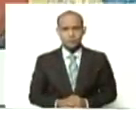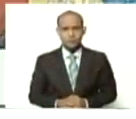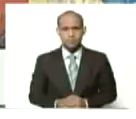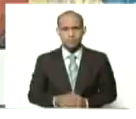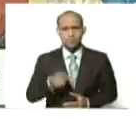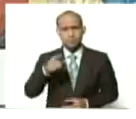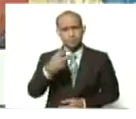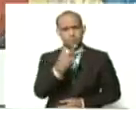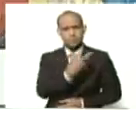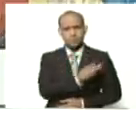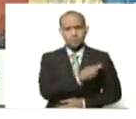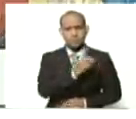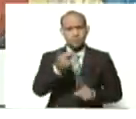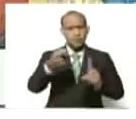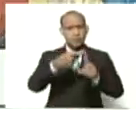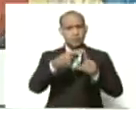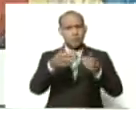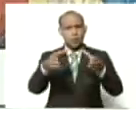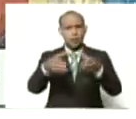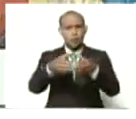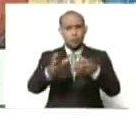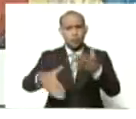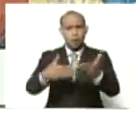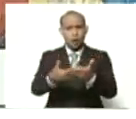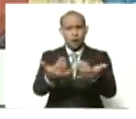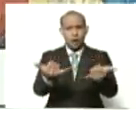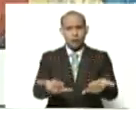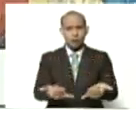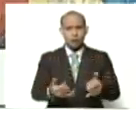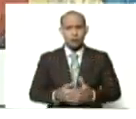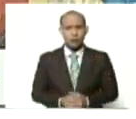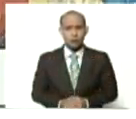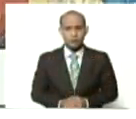Estas vacunas de primera generación hasta el día de hoy